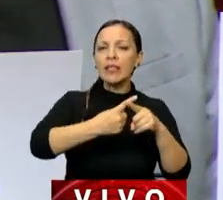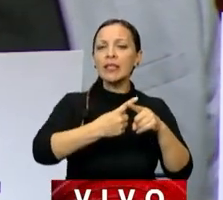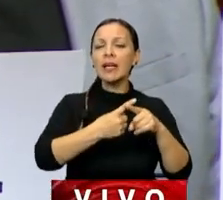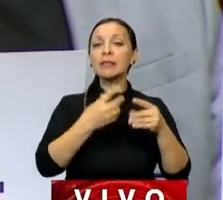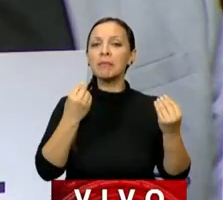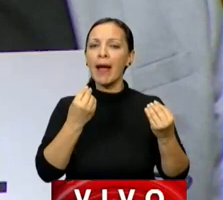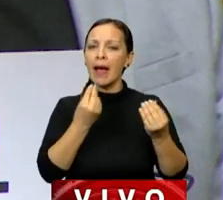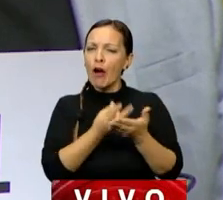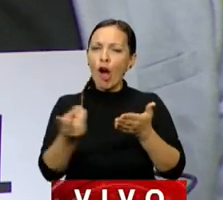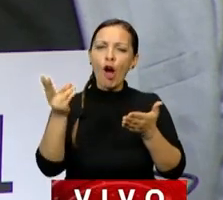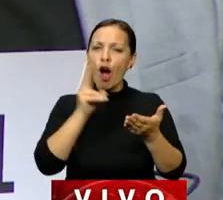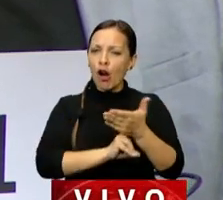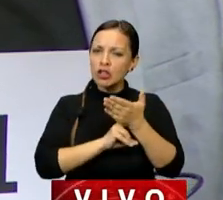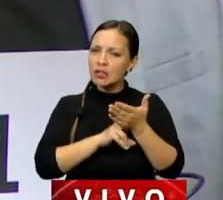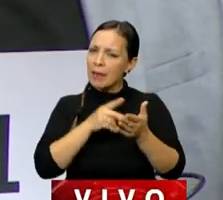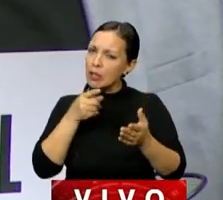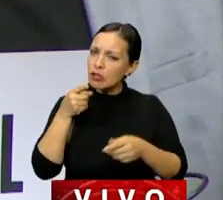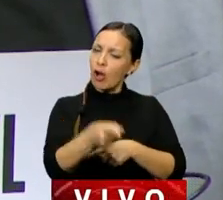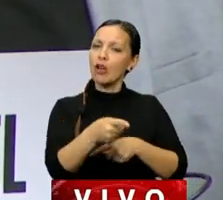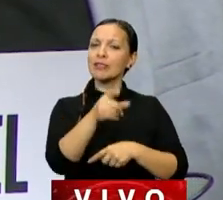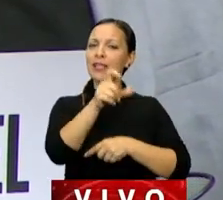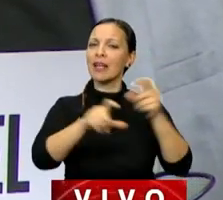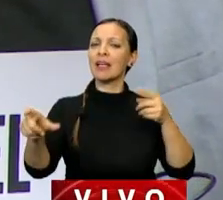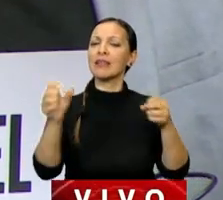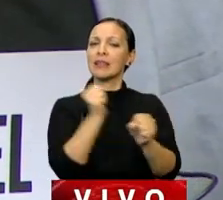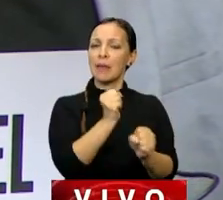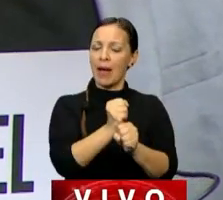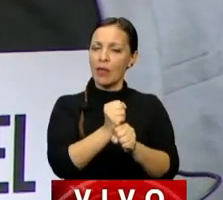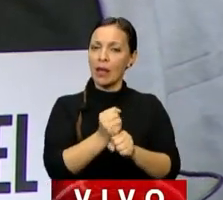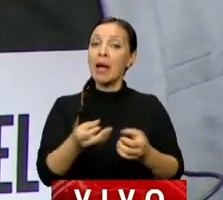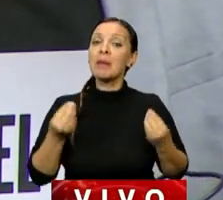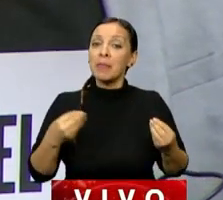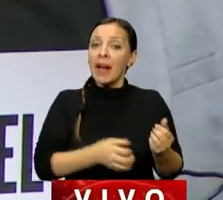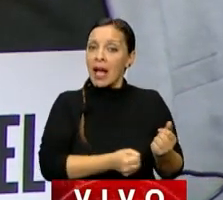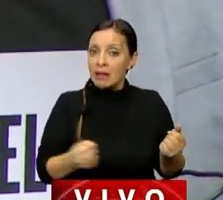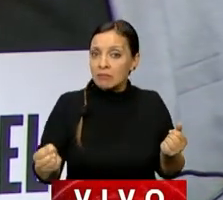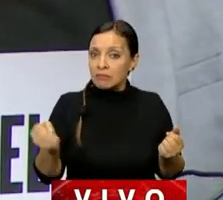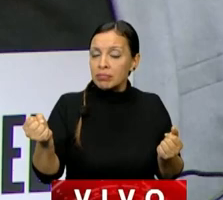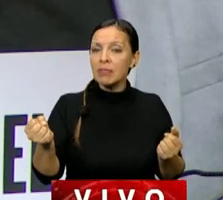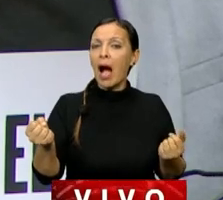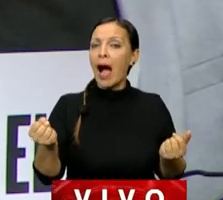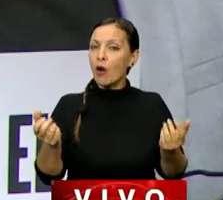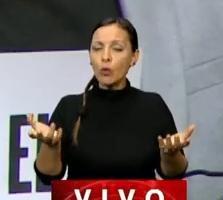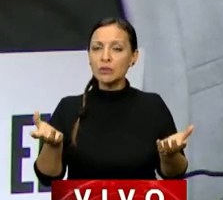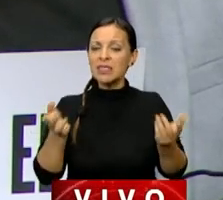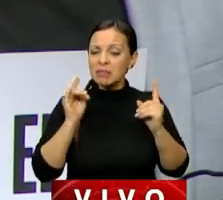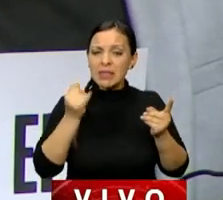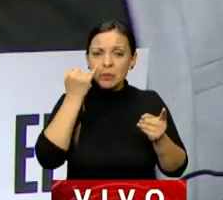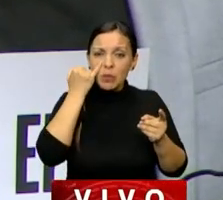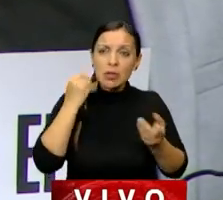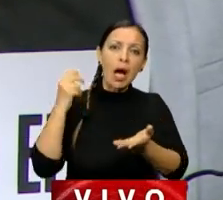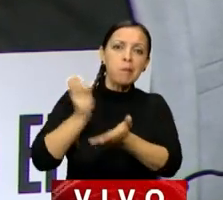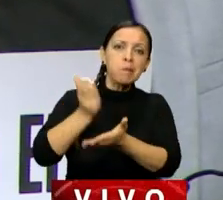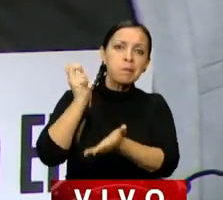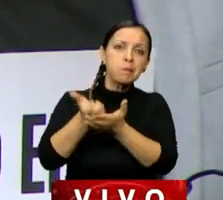nuevo ataque a la clase trabajadora, para poder llevar adelante el ajuste que ya vienen desenvolviendo, pero que